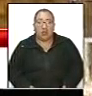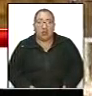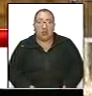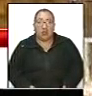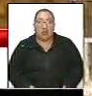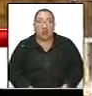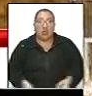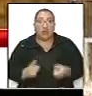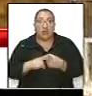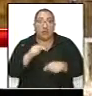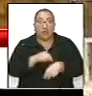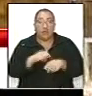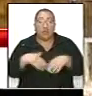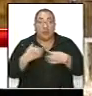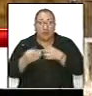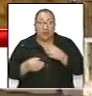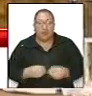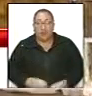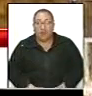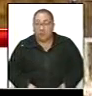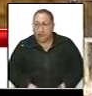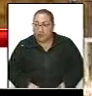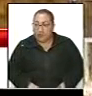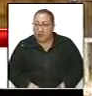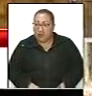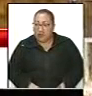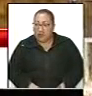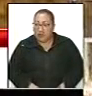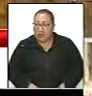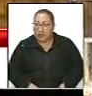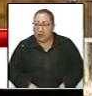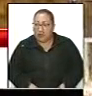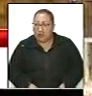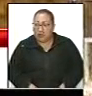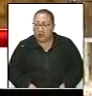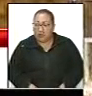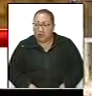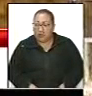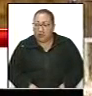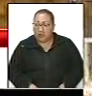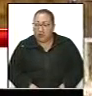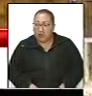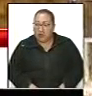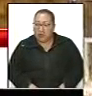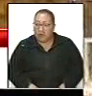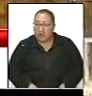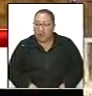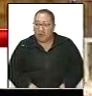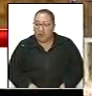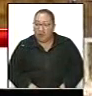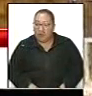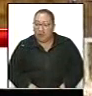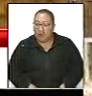Hasta el momento podemos decir que aproximadamente un 60%